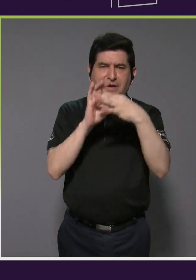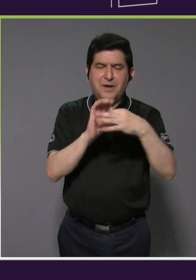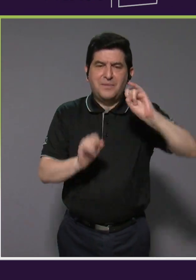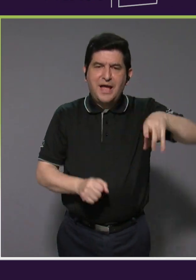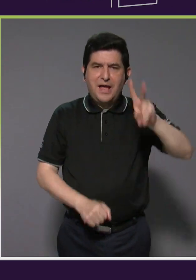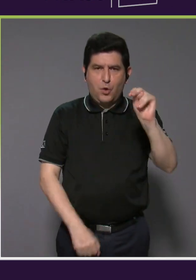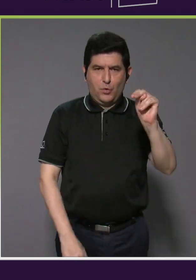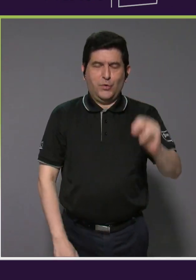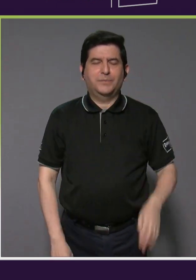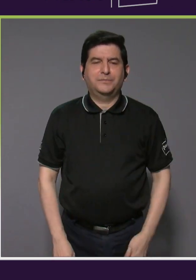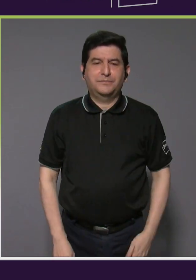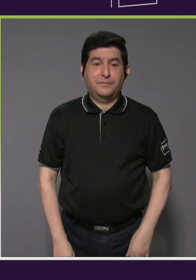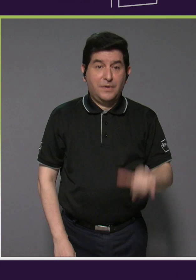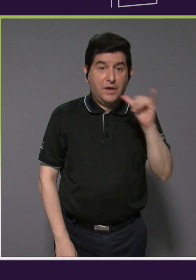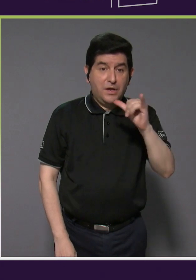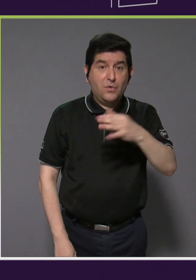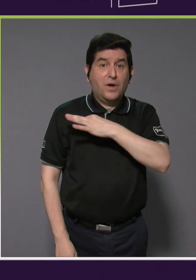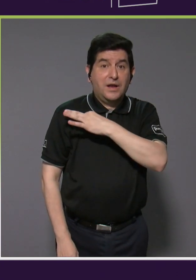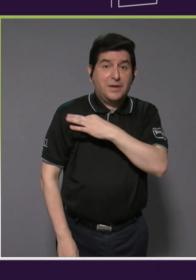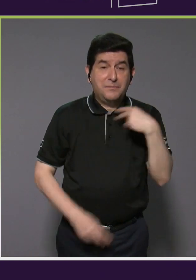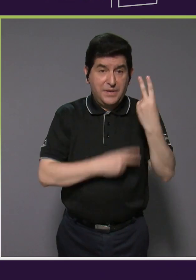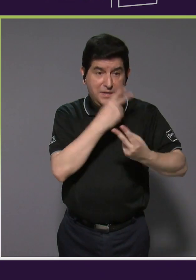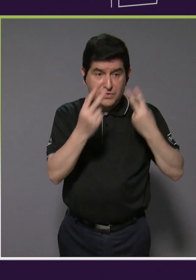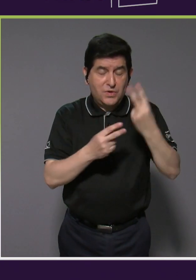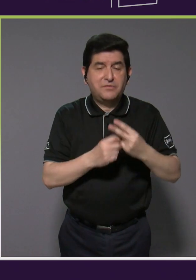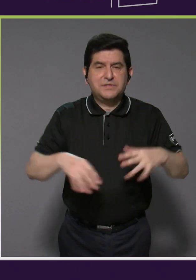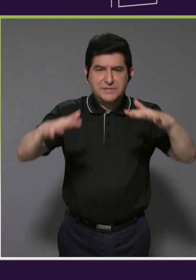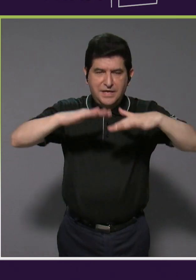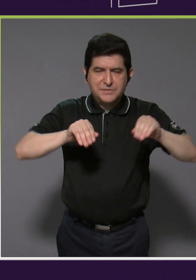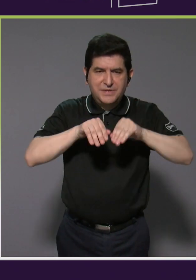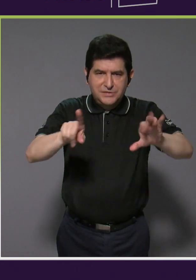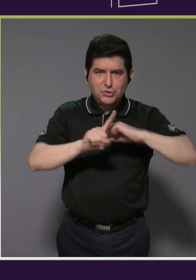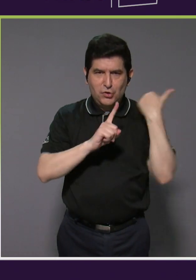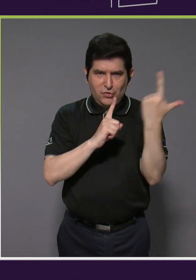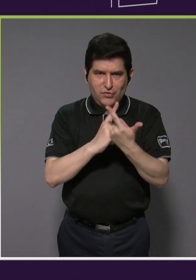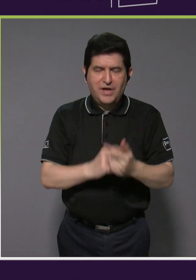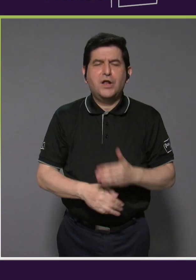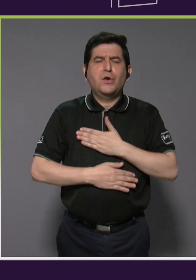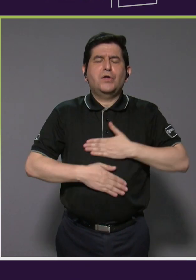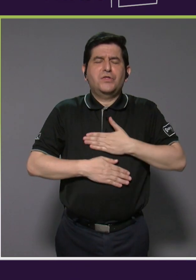junio. También le invito a visitar nuestros espacios en las redes sociales y